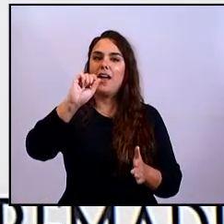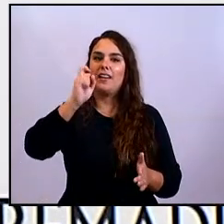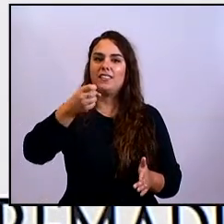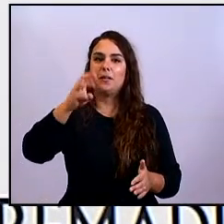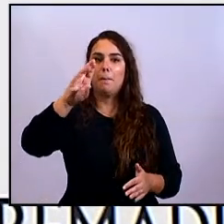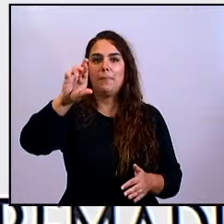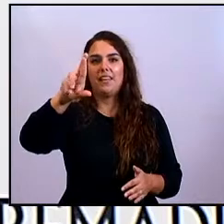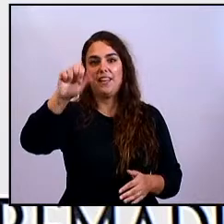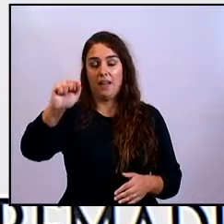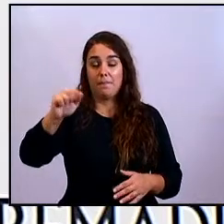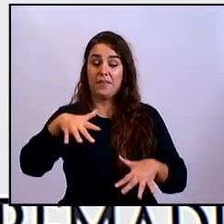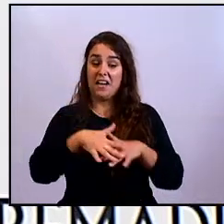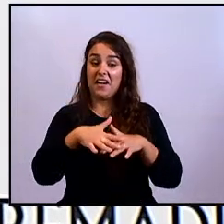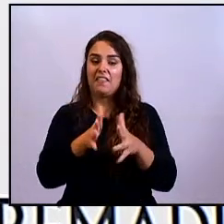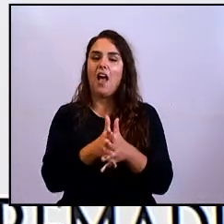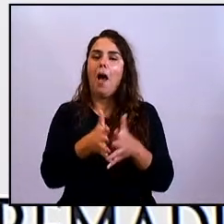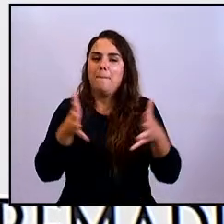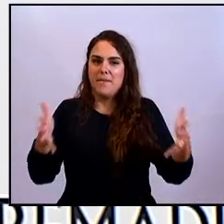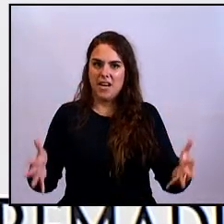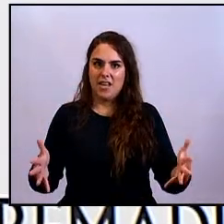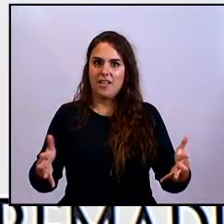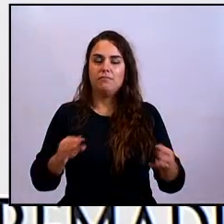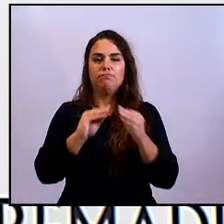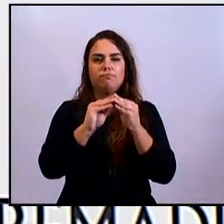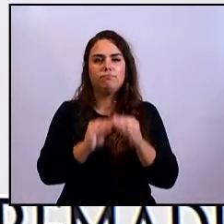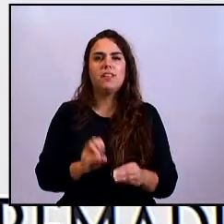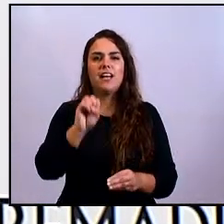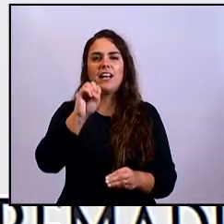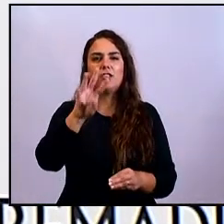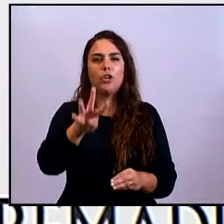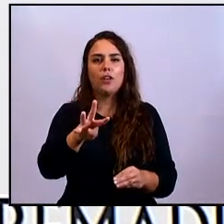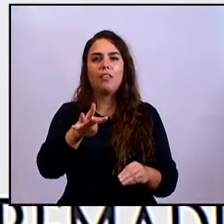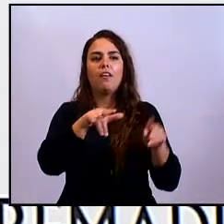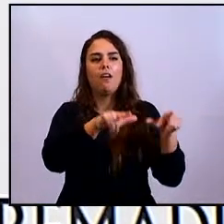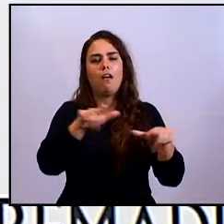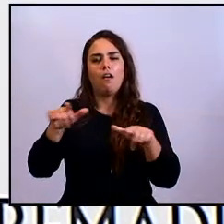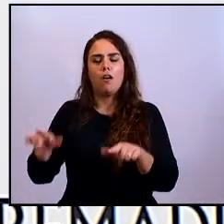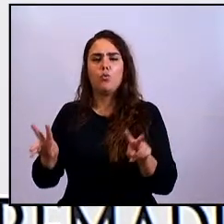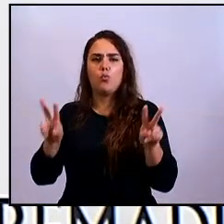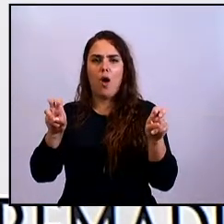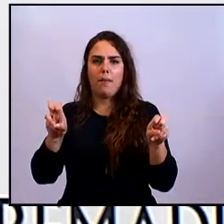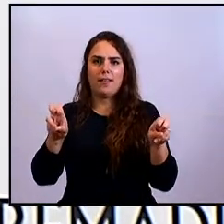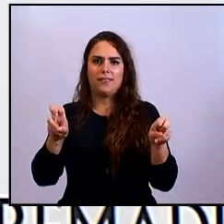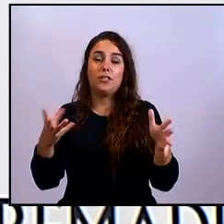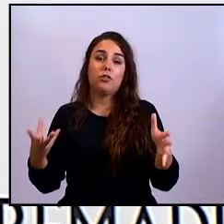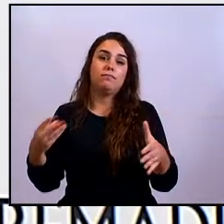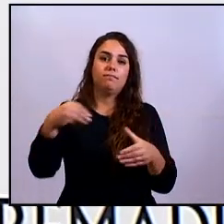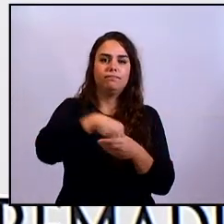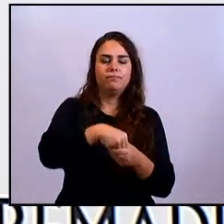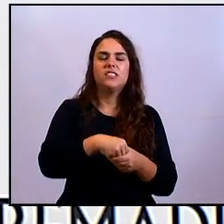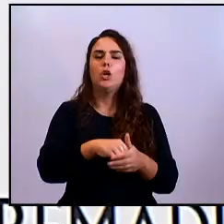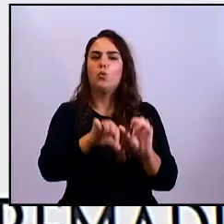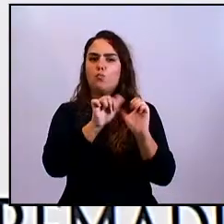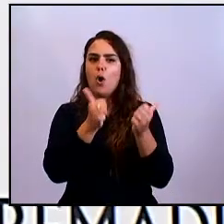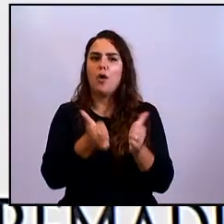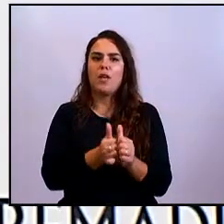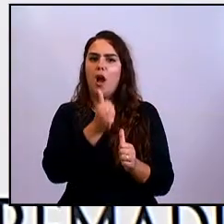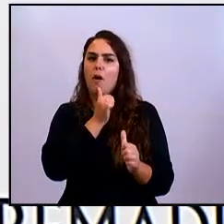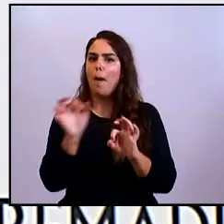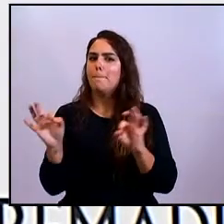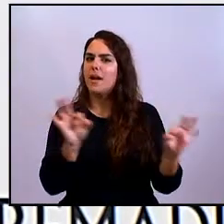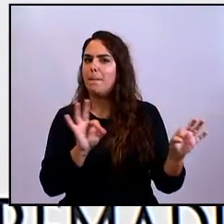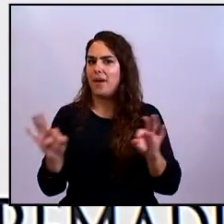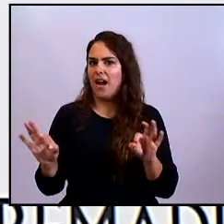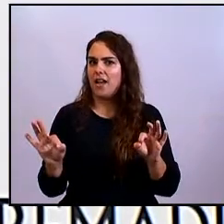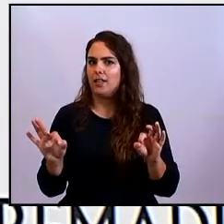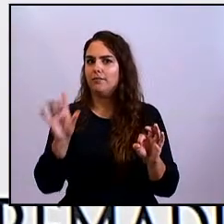la red ESPIDA con la instalación de 14 nuevas estaciones y vamos a incorporar modelos hidráulicos predictivos que